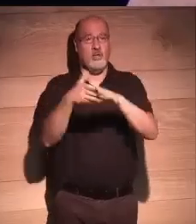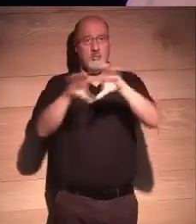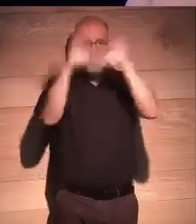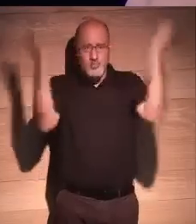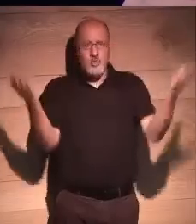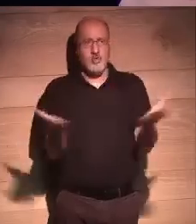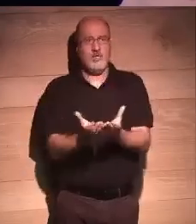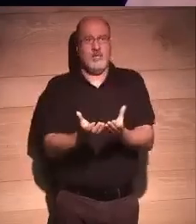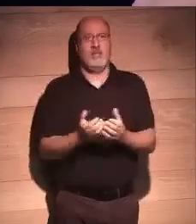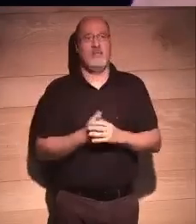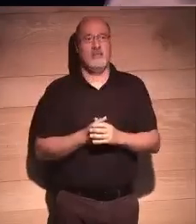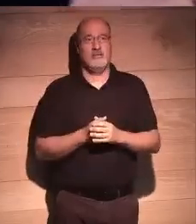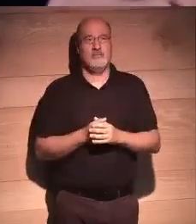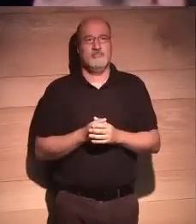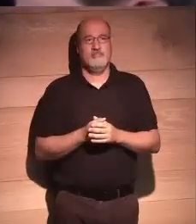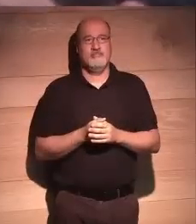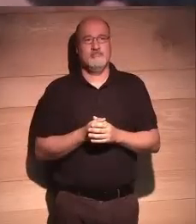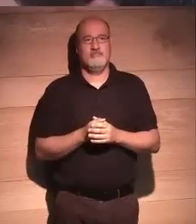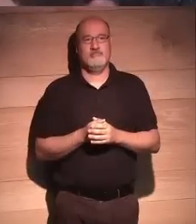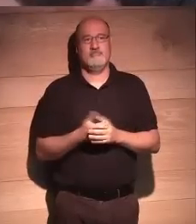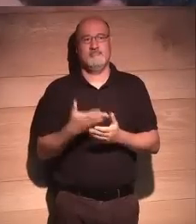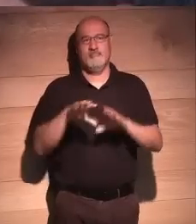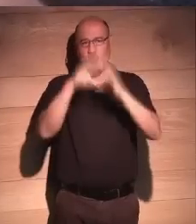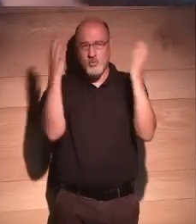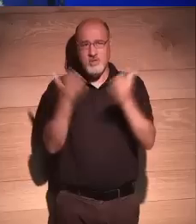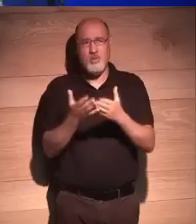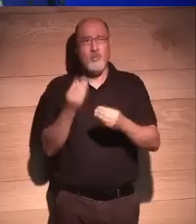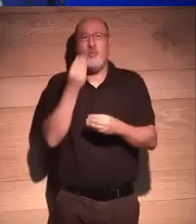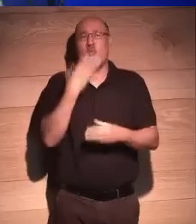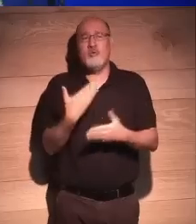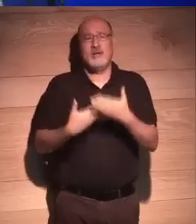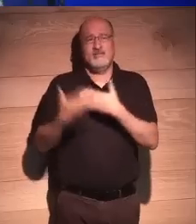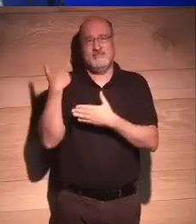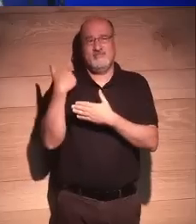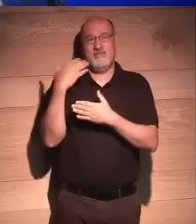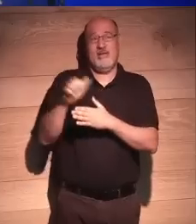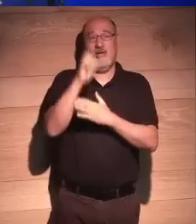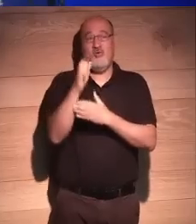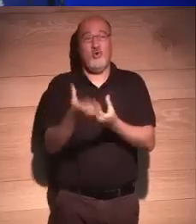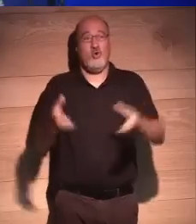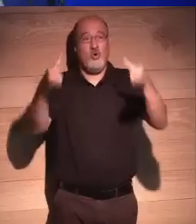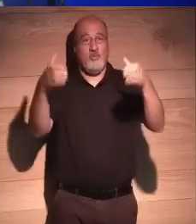Mundial. Era el Mundial, pero es que no tengo ni idea. Para mí, porque no nos fue muy bien. No os fue muy bien. Pensamos en la Eurocopa. Vale.